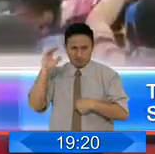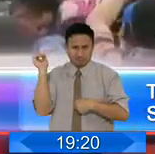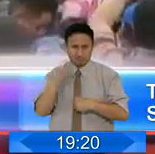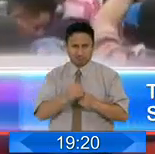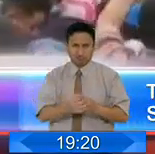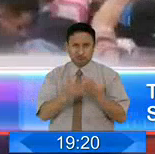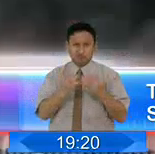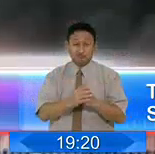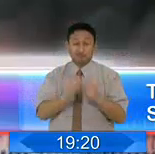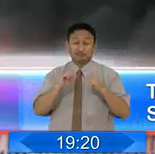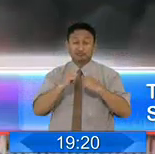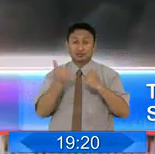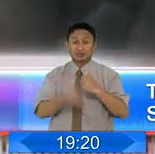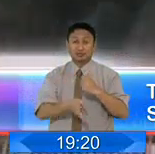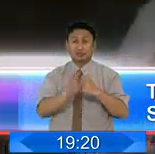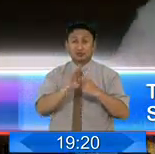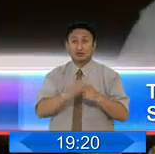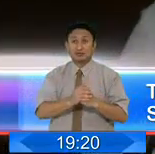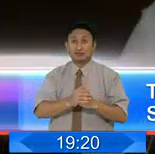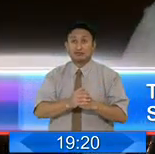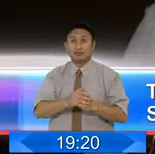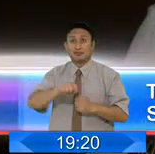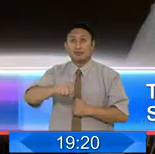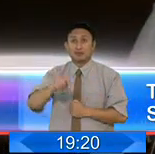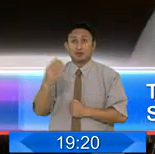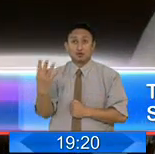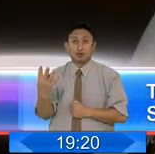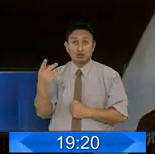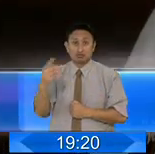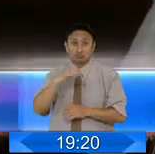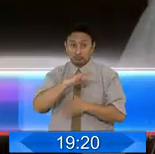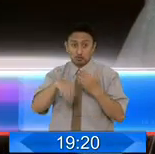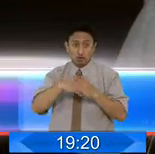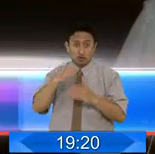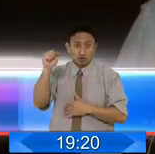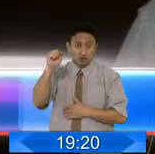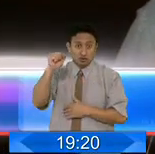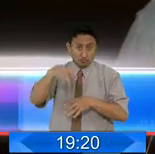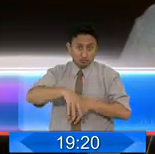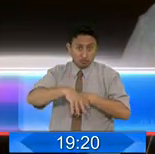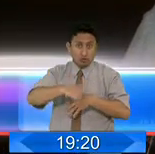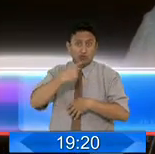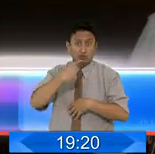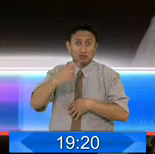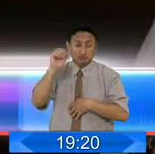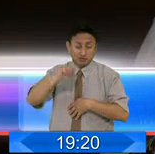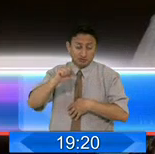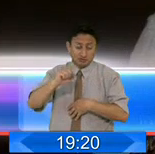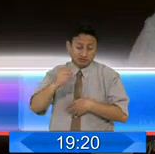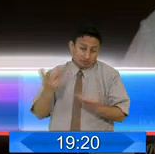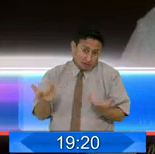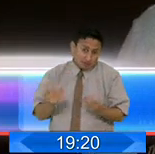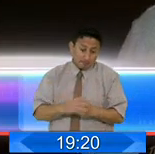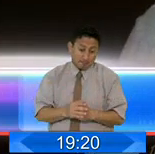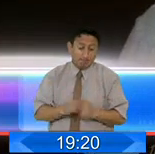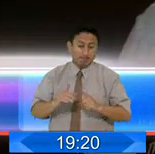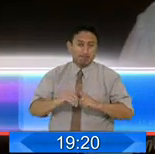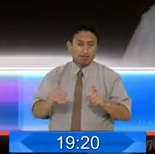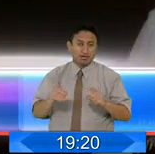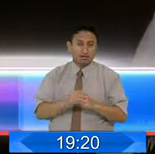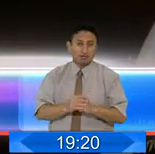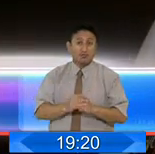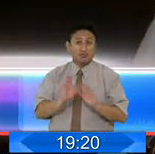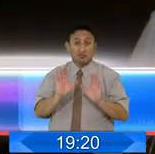Asamblea Nacional y Teleamazonas. Todos tenemos derecho a protestar y decir lo que queremos o no queremos, pero eso no